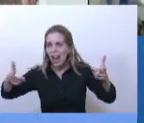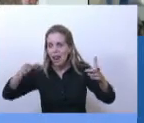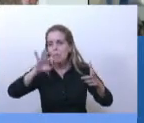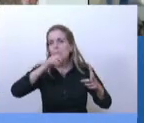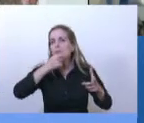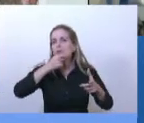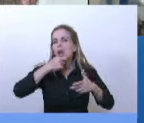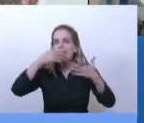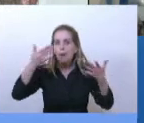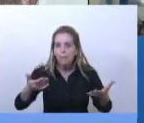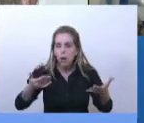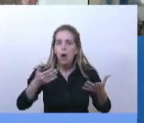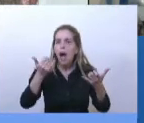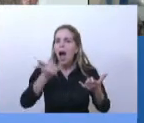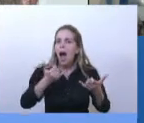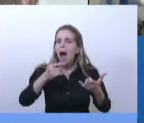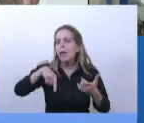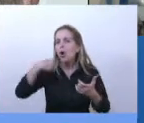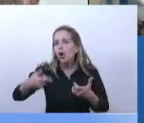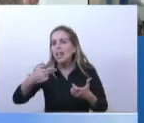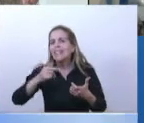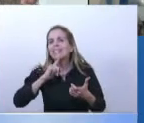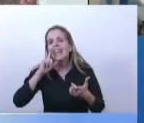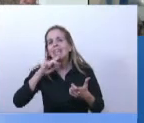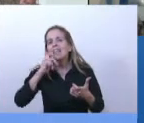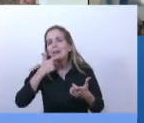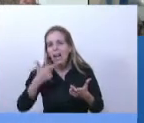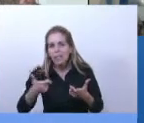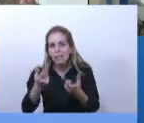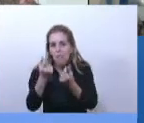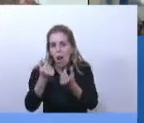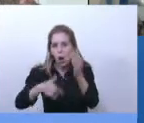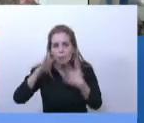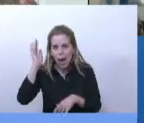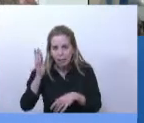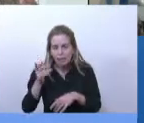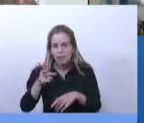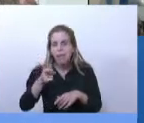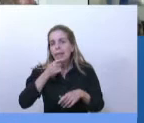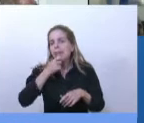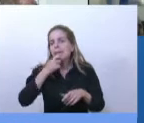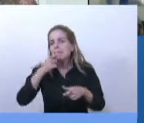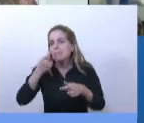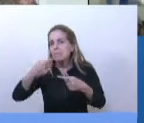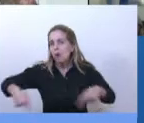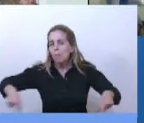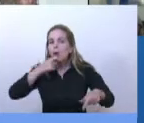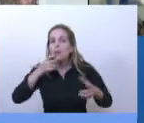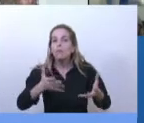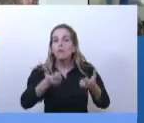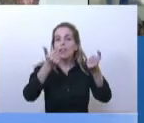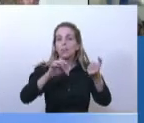y además tienen un valor comercial mucho mayor que las exóticas fundación vida silvestre